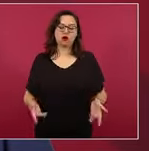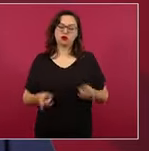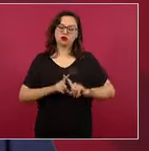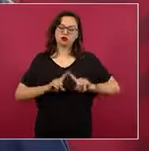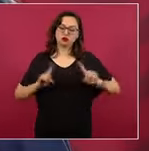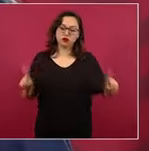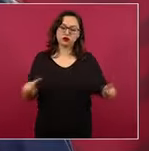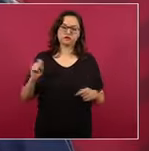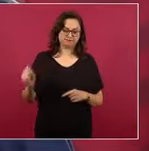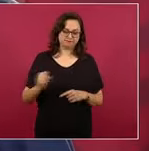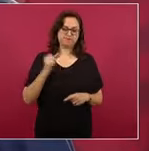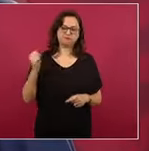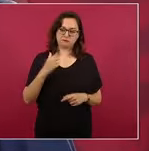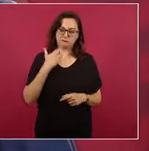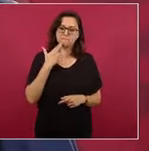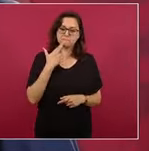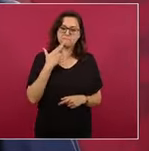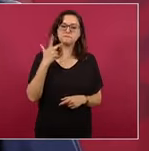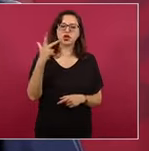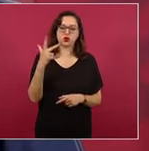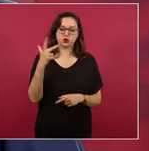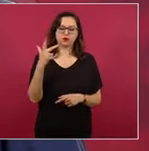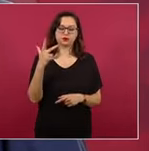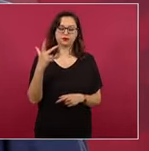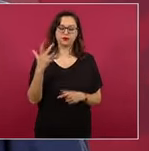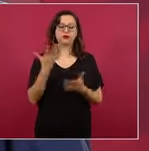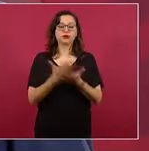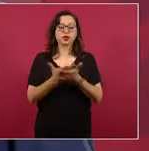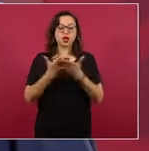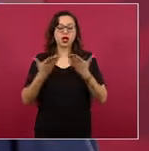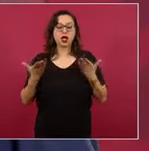pandemia. Ahora tenemos